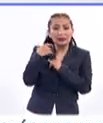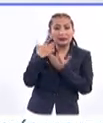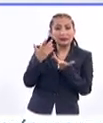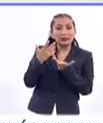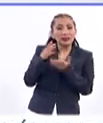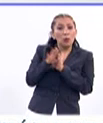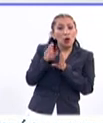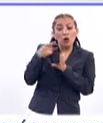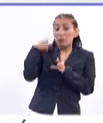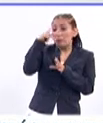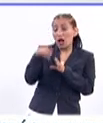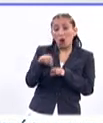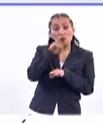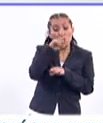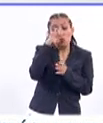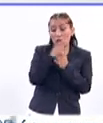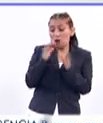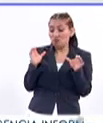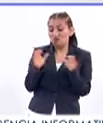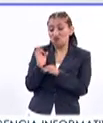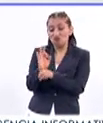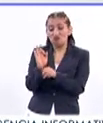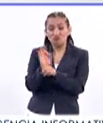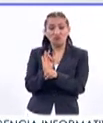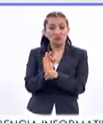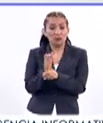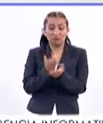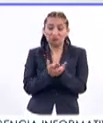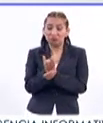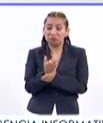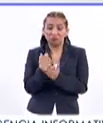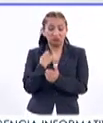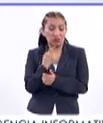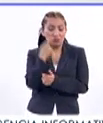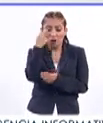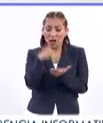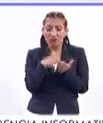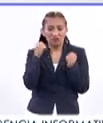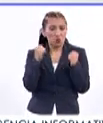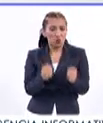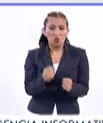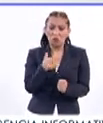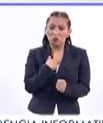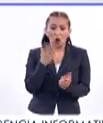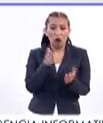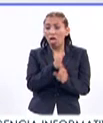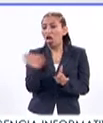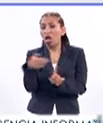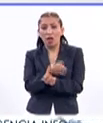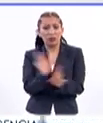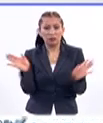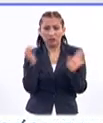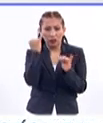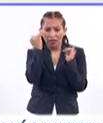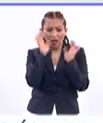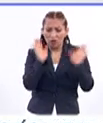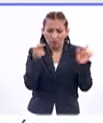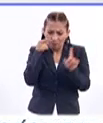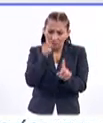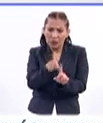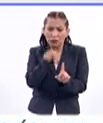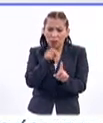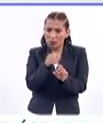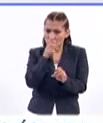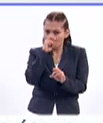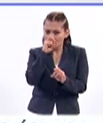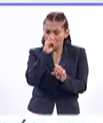nacionalistas. Fue una persona fiel a sí misma. Eso es, sin duda, es fundamental. Es una persona